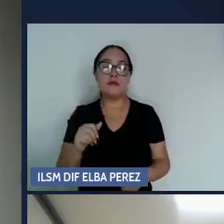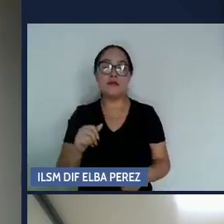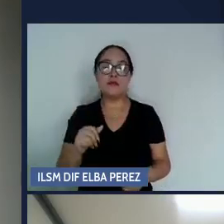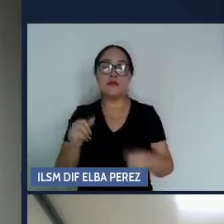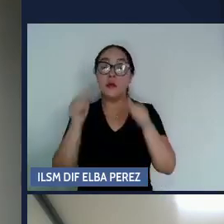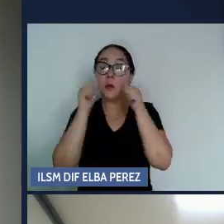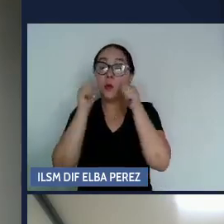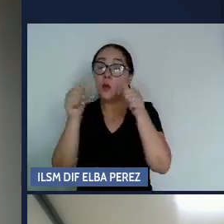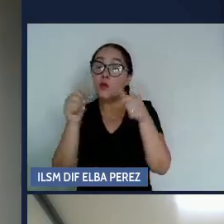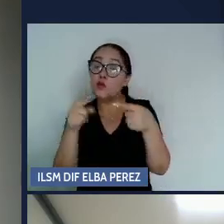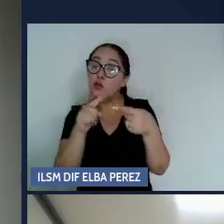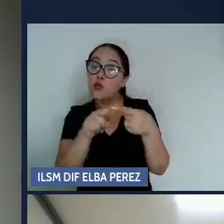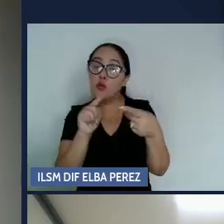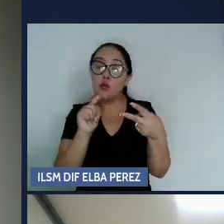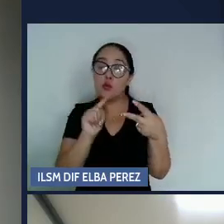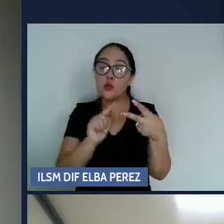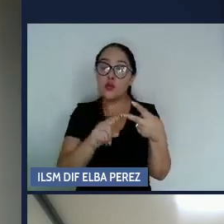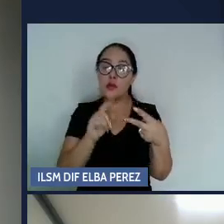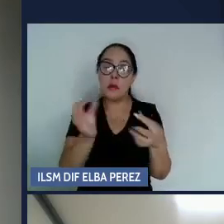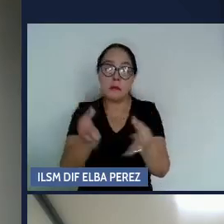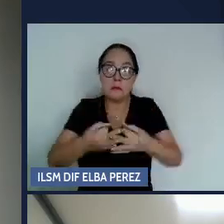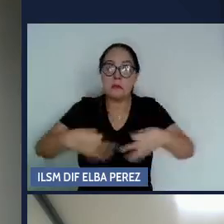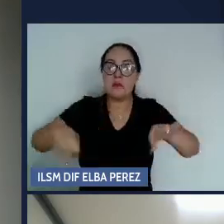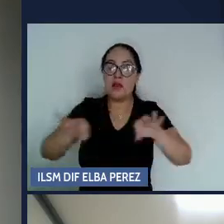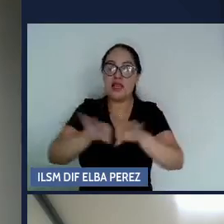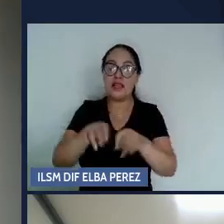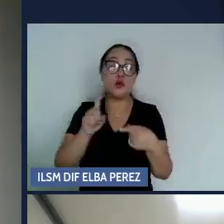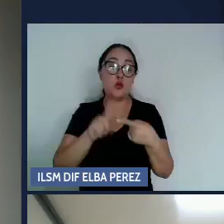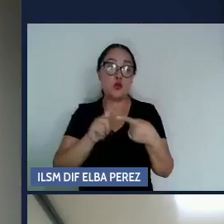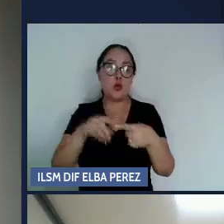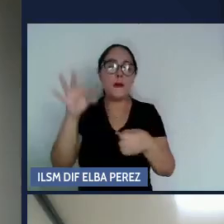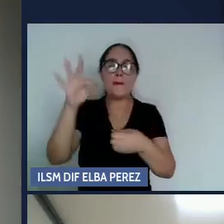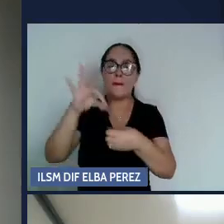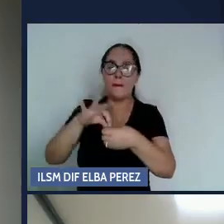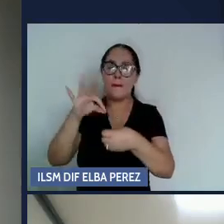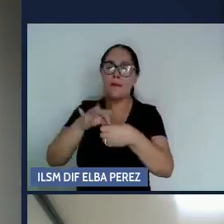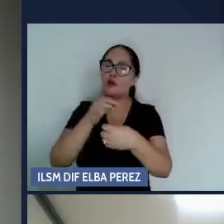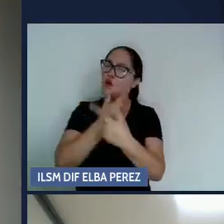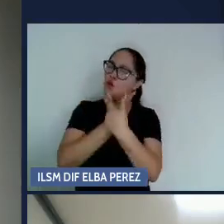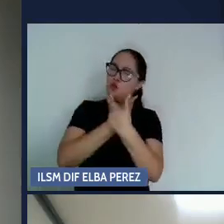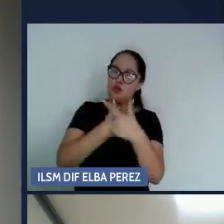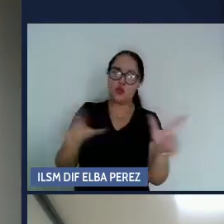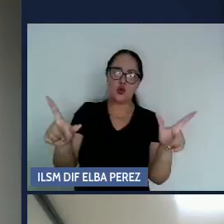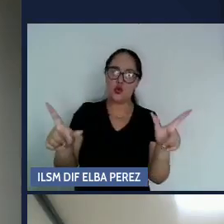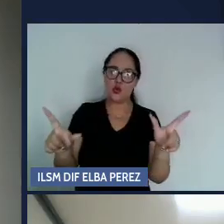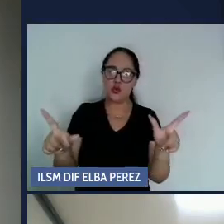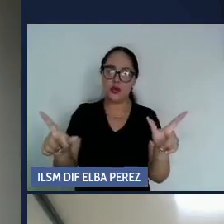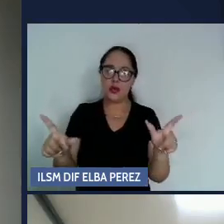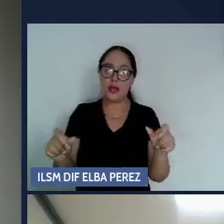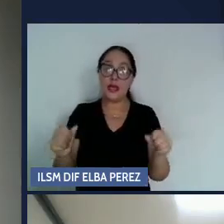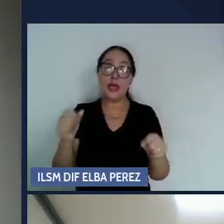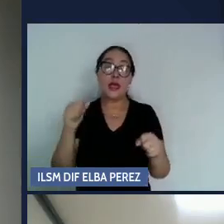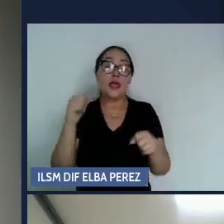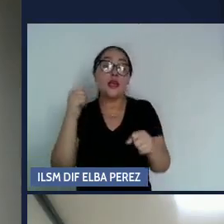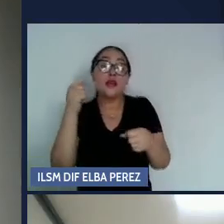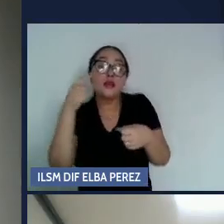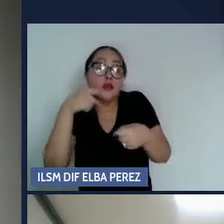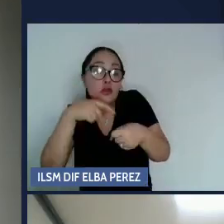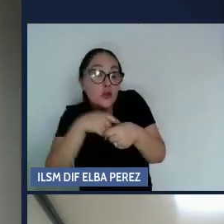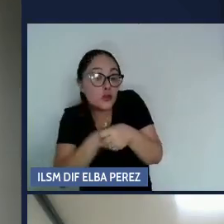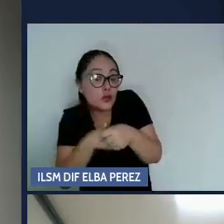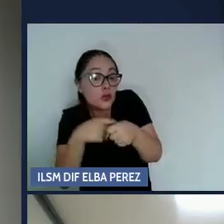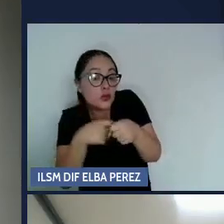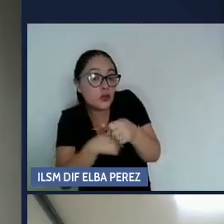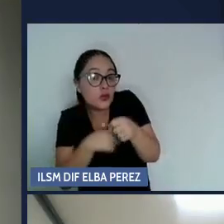son? El voto en México es libre y es secreto. Porque si todas las 6 son tan